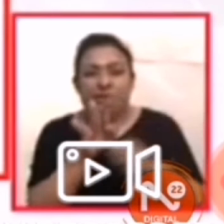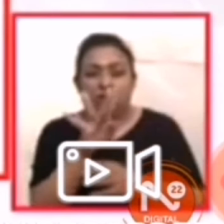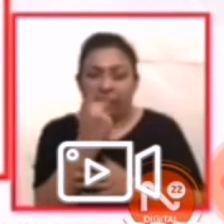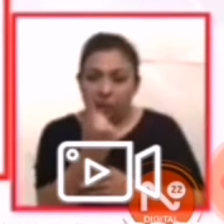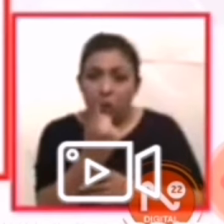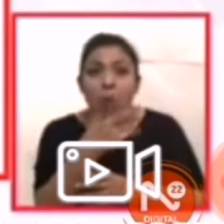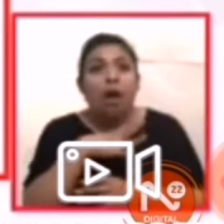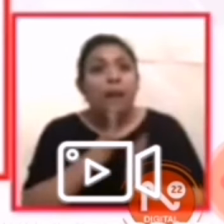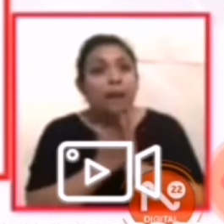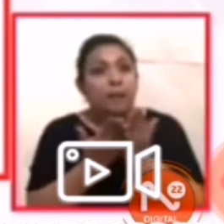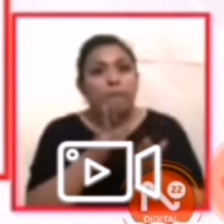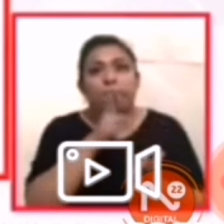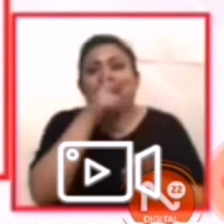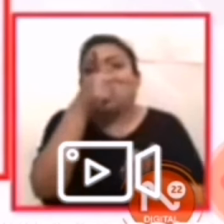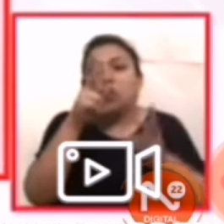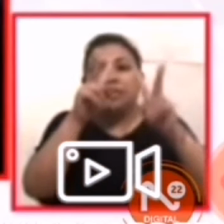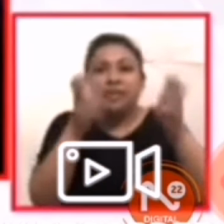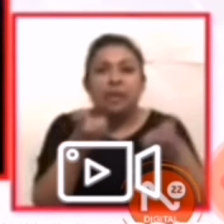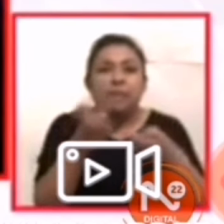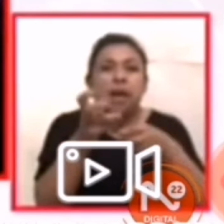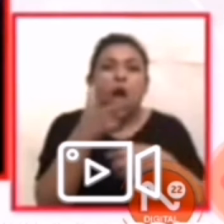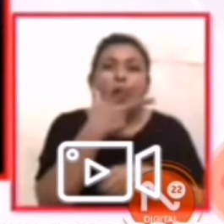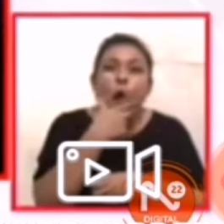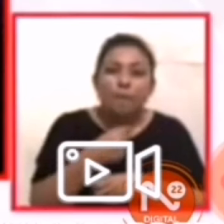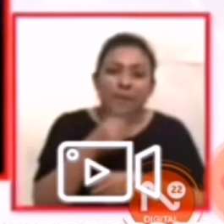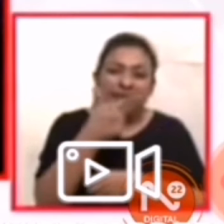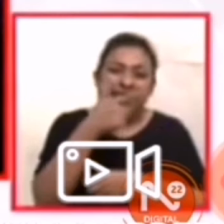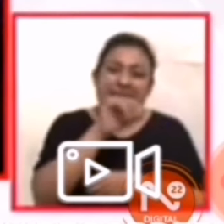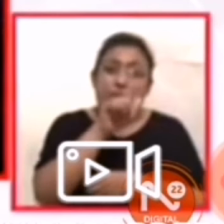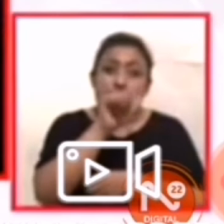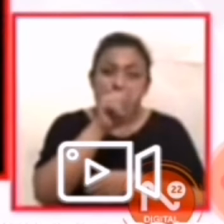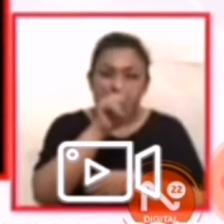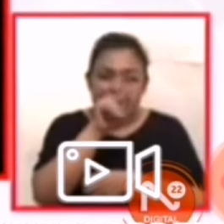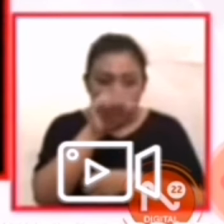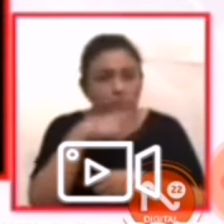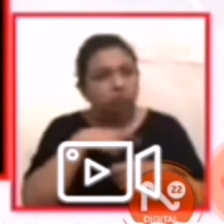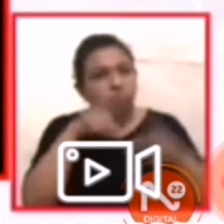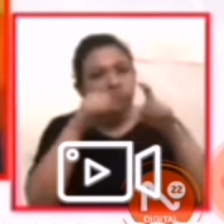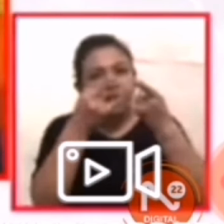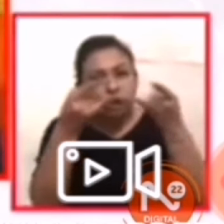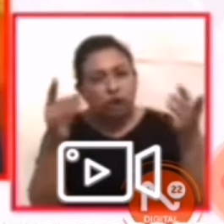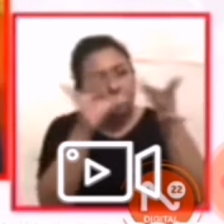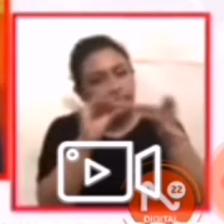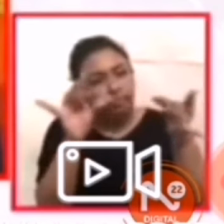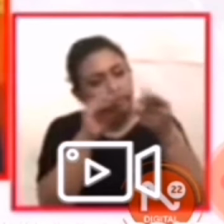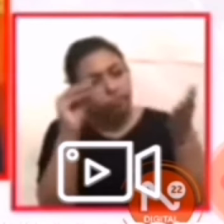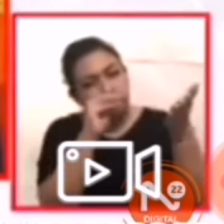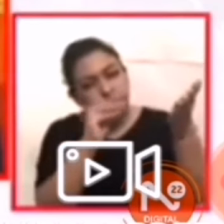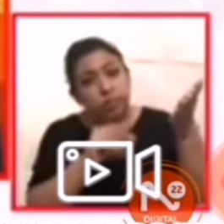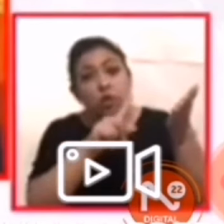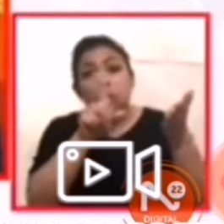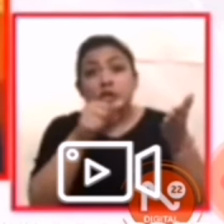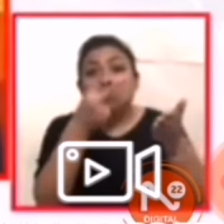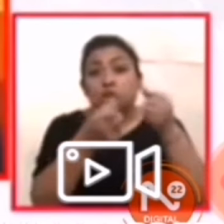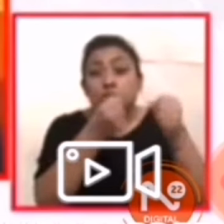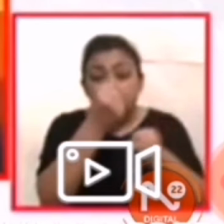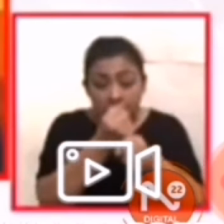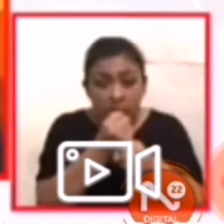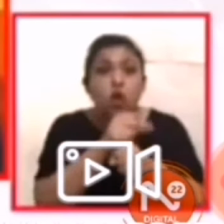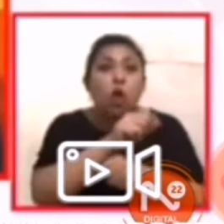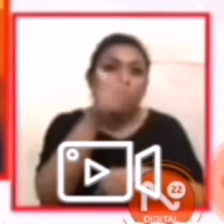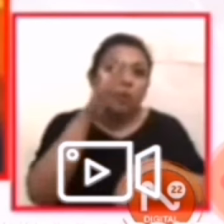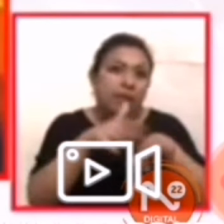sus mejores libros, El Hombre Ilustrado, compuesto por varios relatos de naturaleza fantástica, y dos años más tarde, otro de los